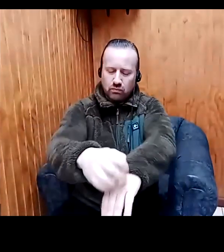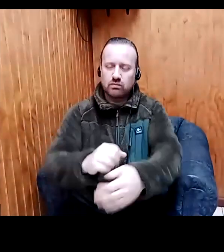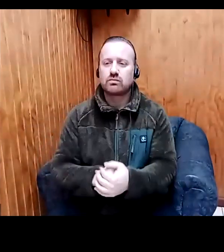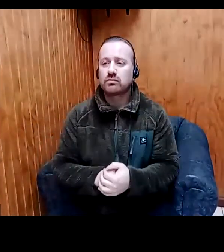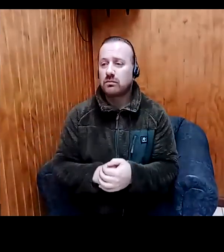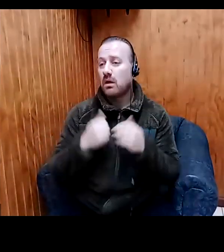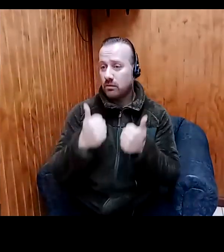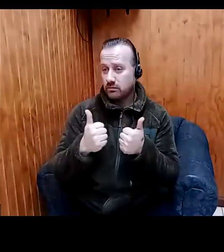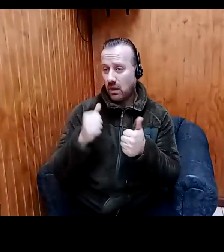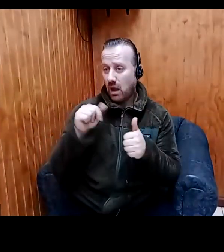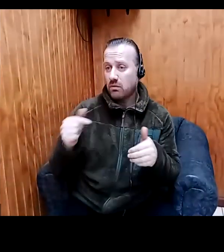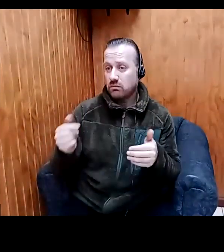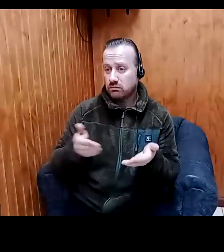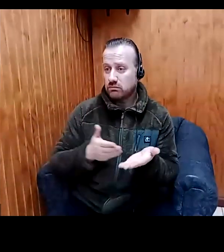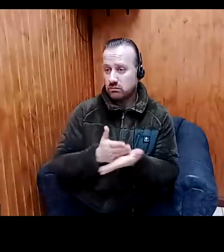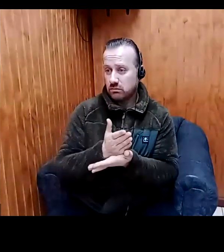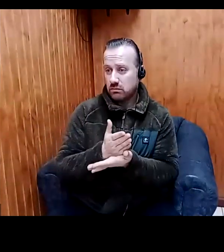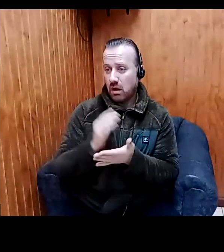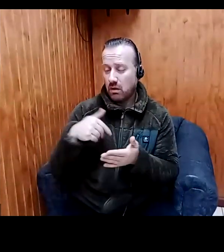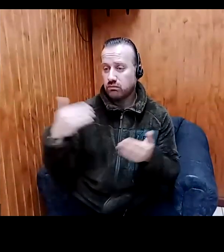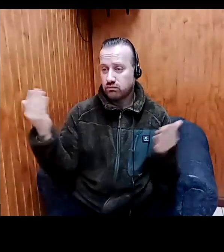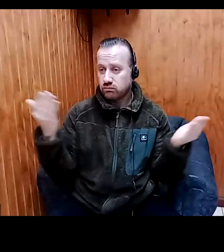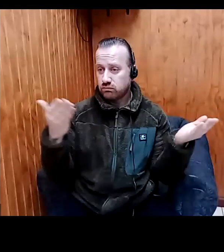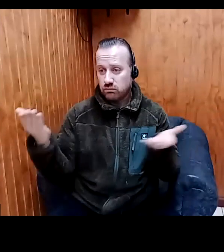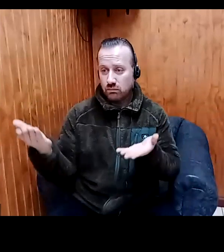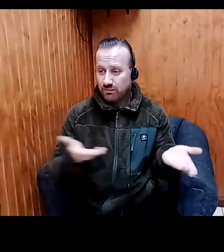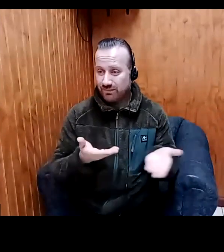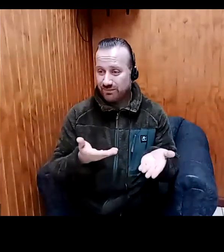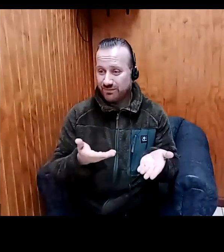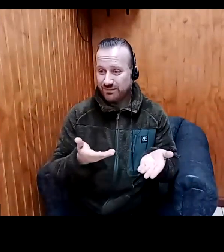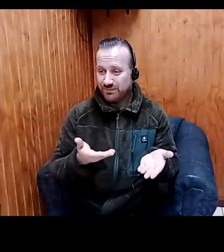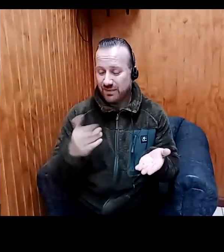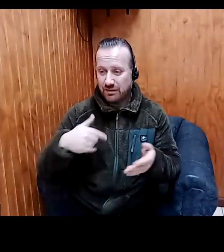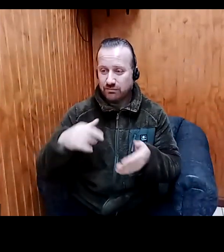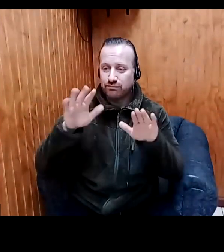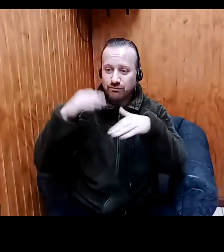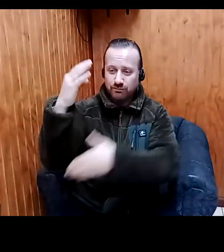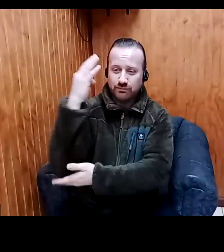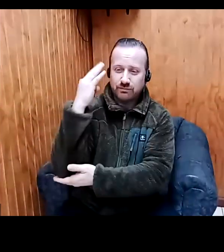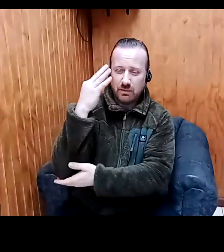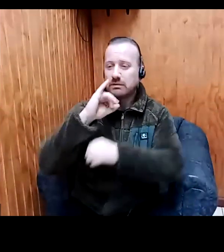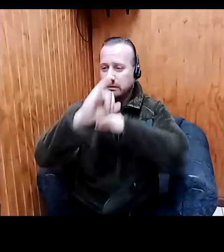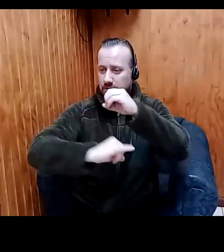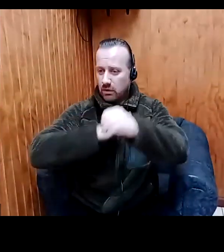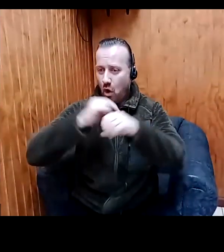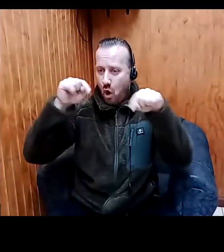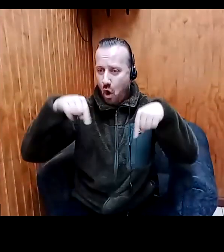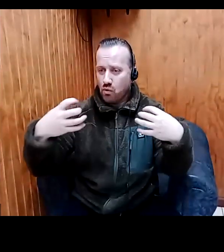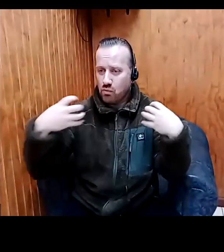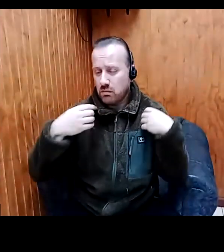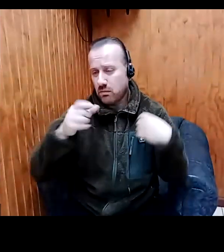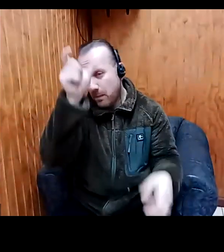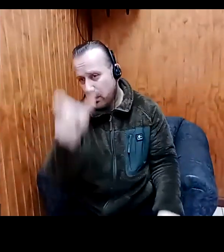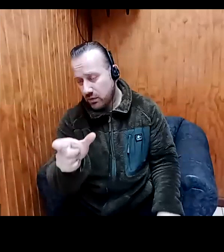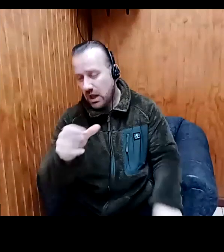Vamos entonces hoy día a lo que nos convoca, a la conferencia internacional, que hoy va a estar a cargo del doctor